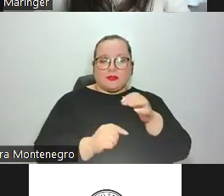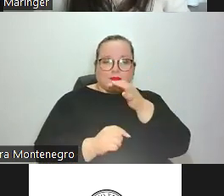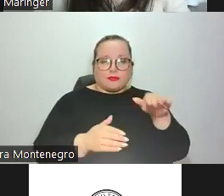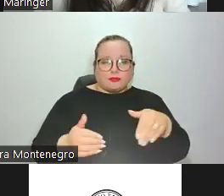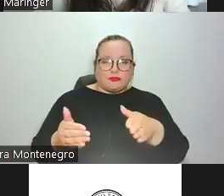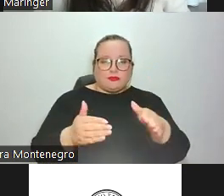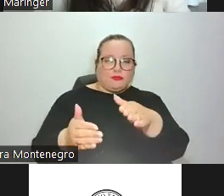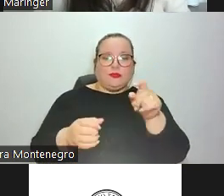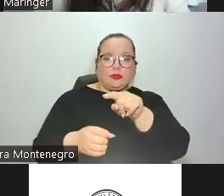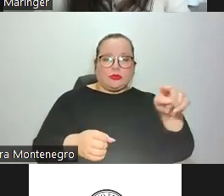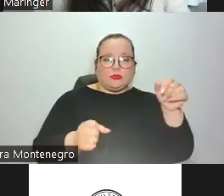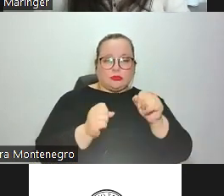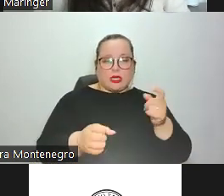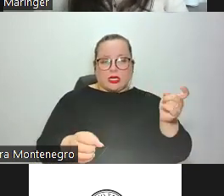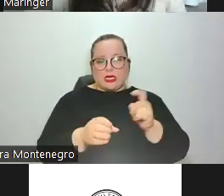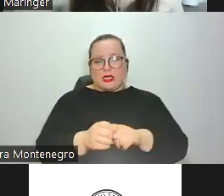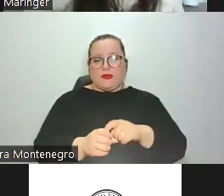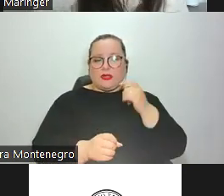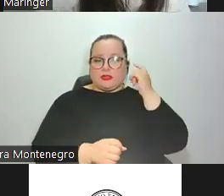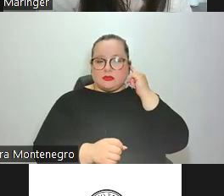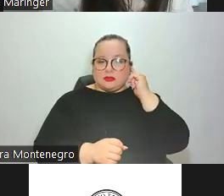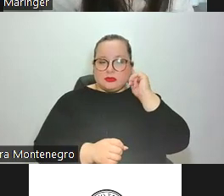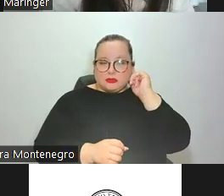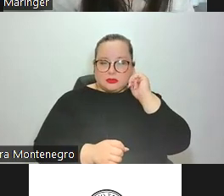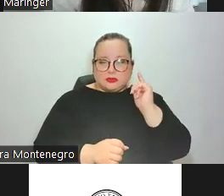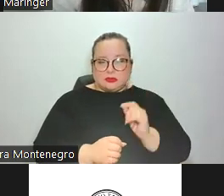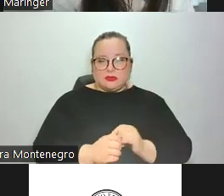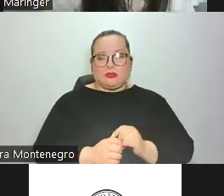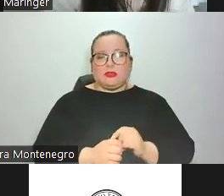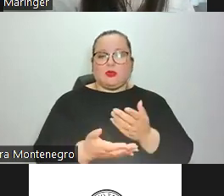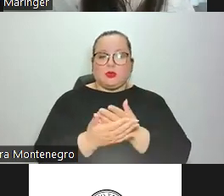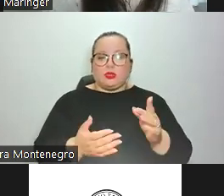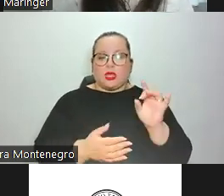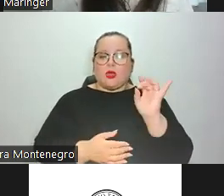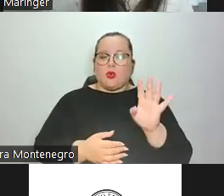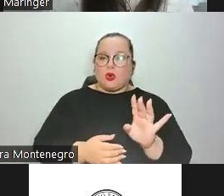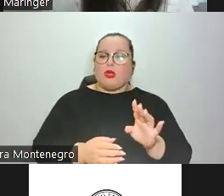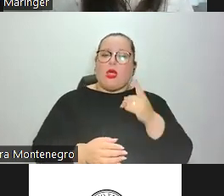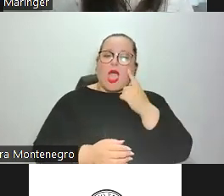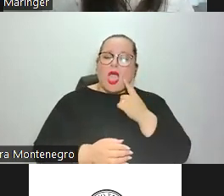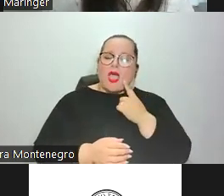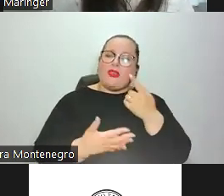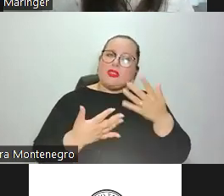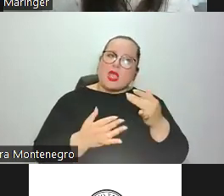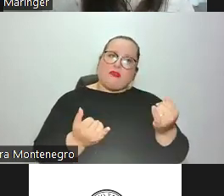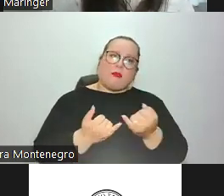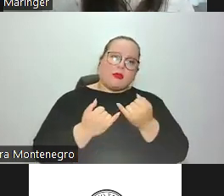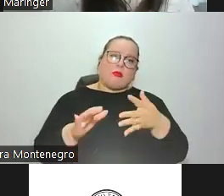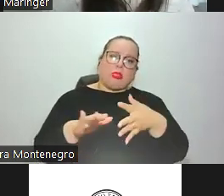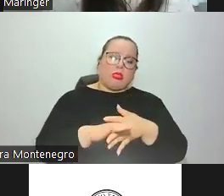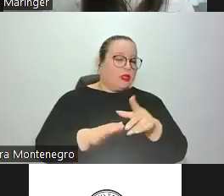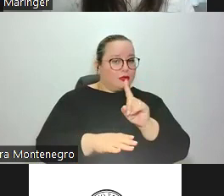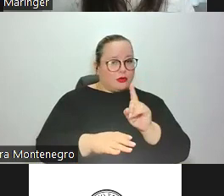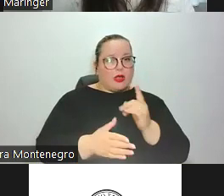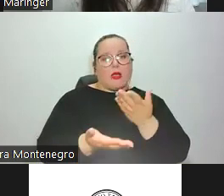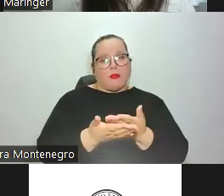se inscriban, ¿sí? Es fundamental para que no nos quedemos solo con una parte de todo esto que hemos preparado aquí en conjunto